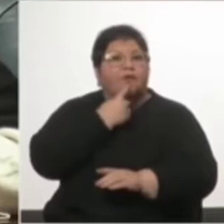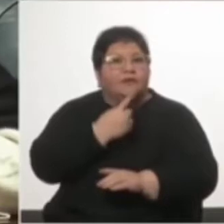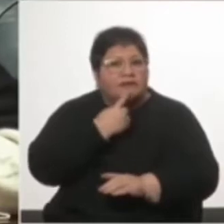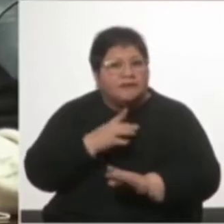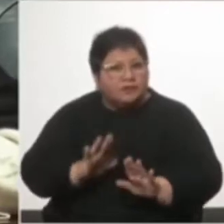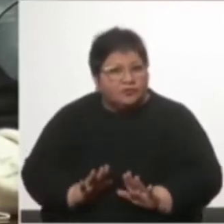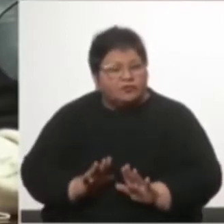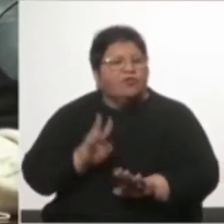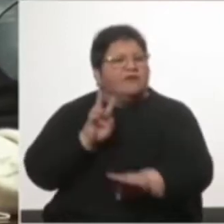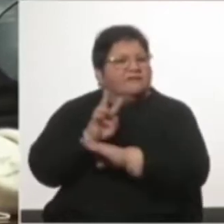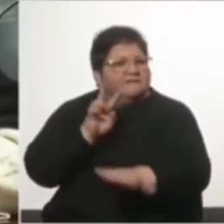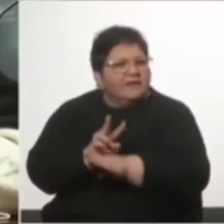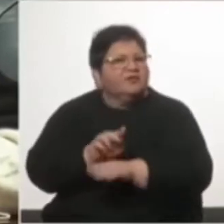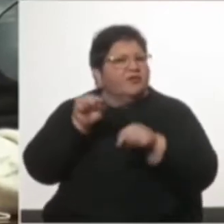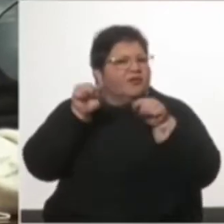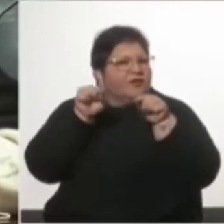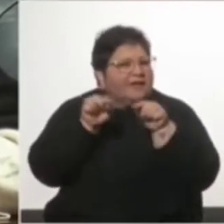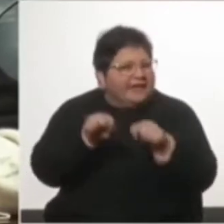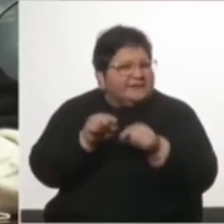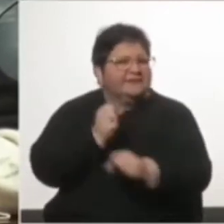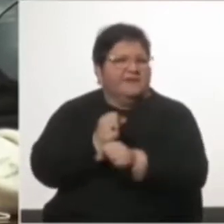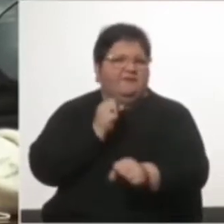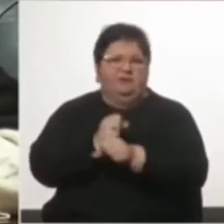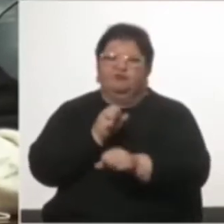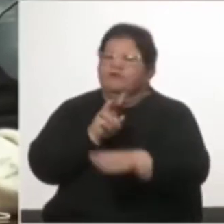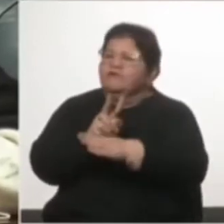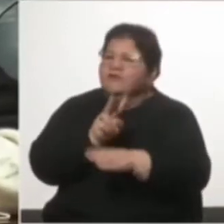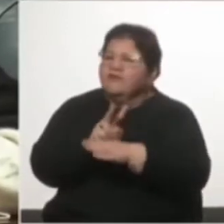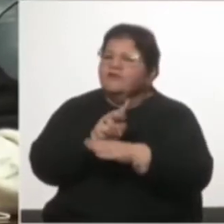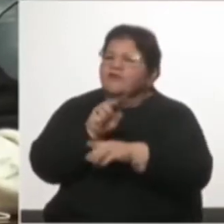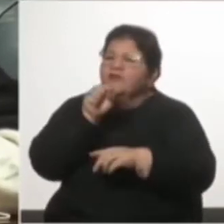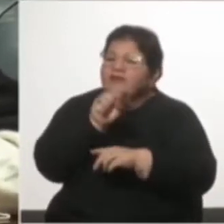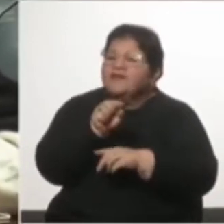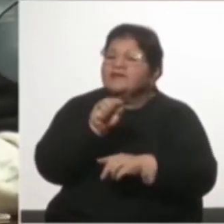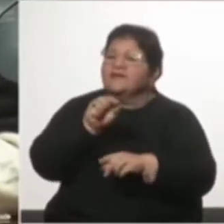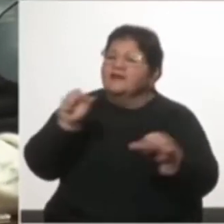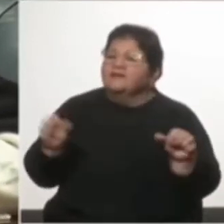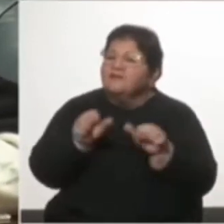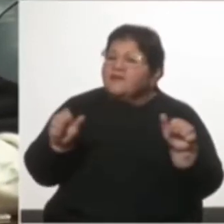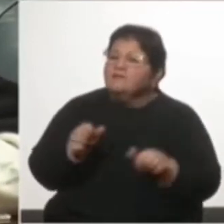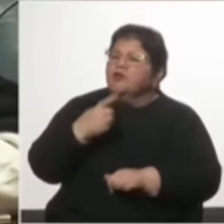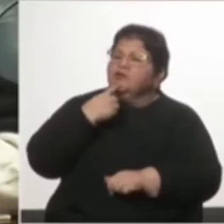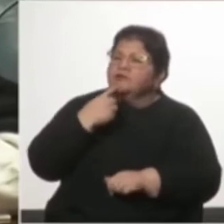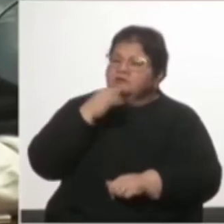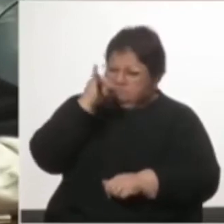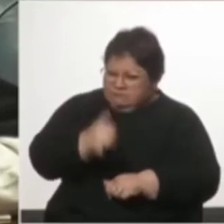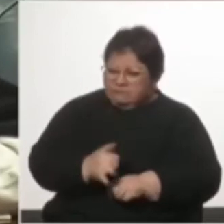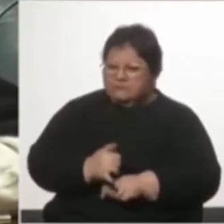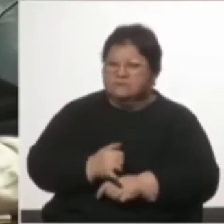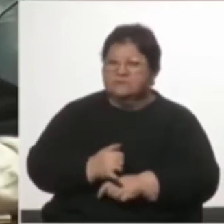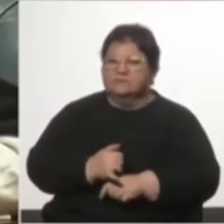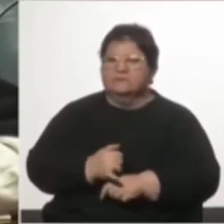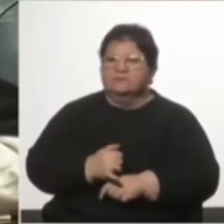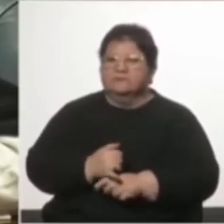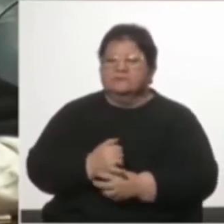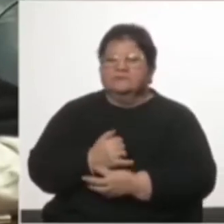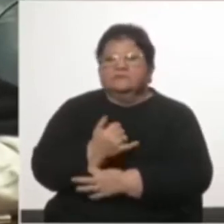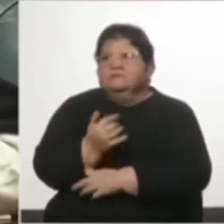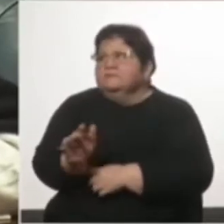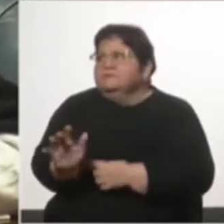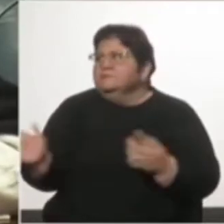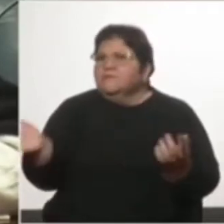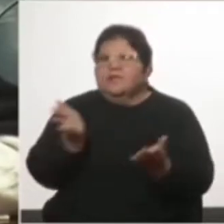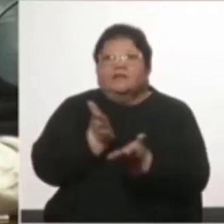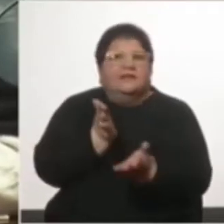lo defiendo y lo voy a defender siempre, soy una gran defensora de la actividad política. Y tenemos todo el derecho a